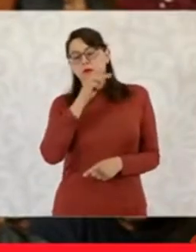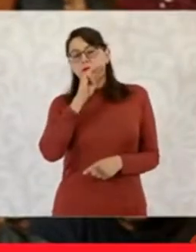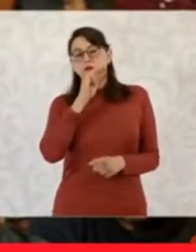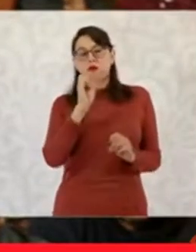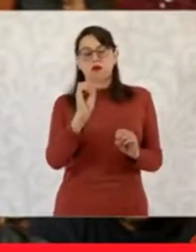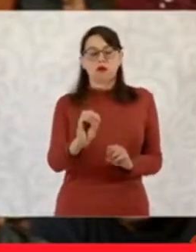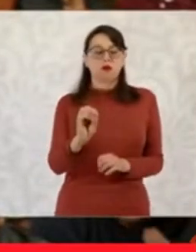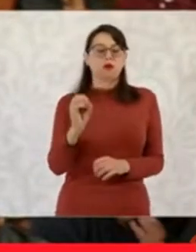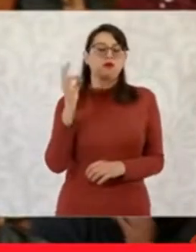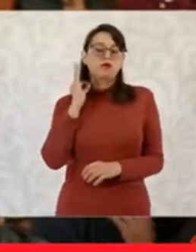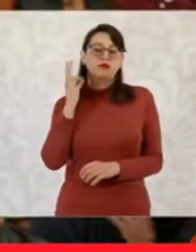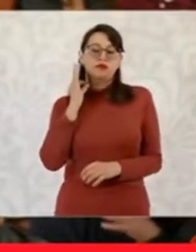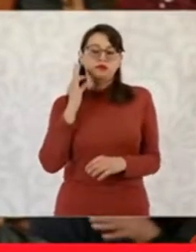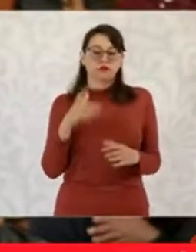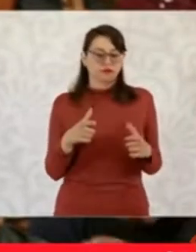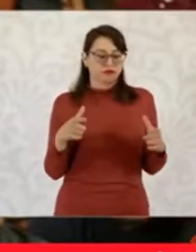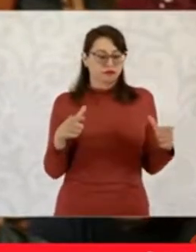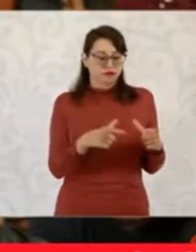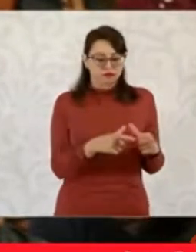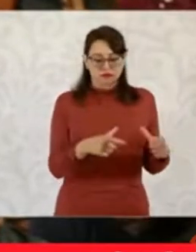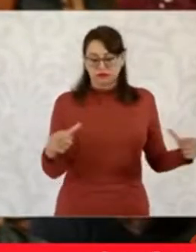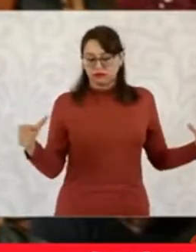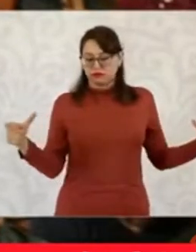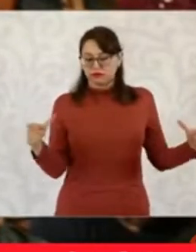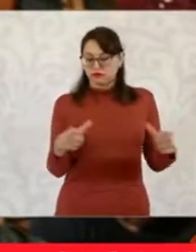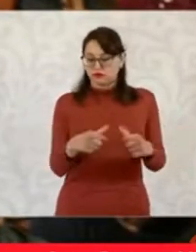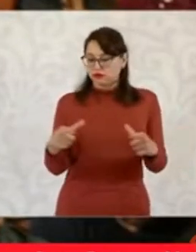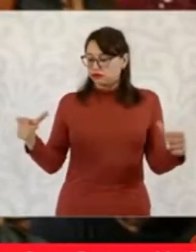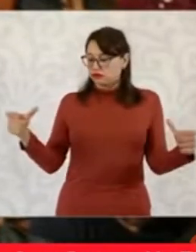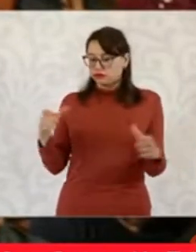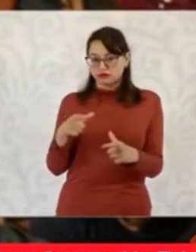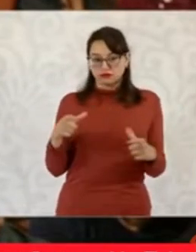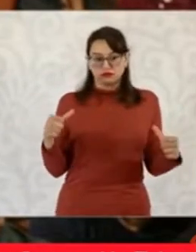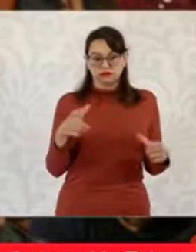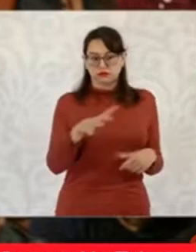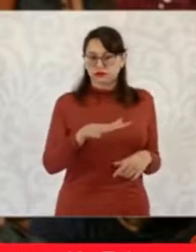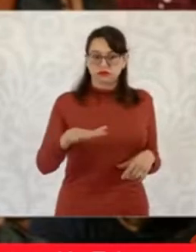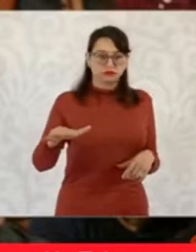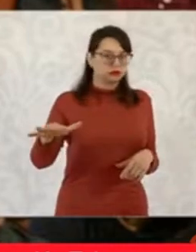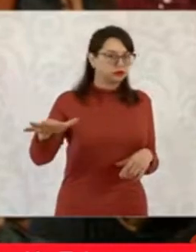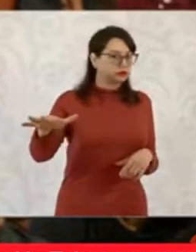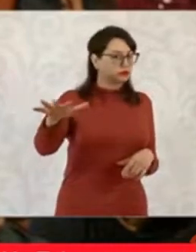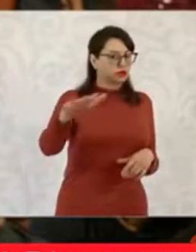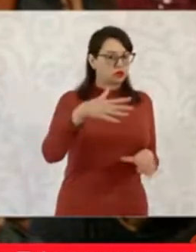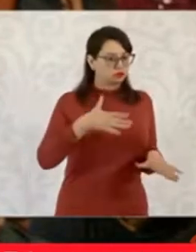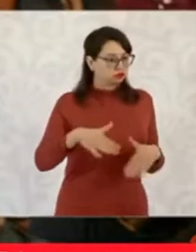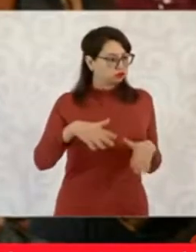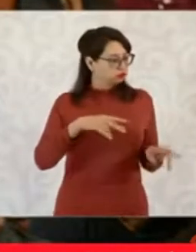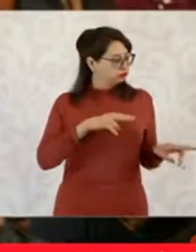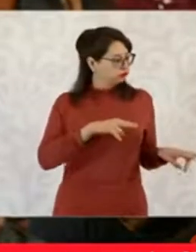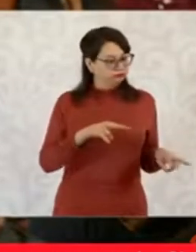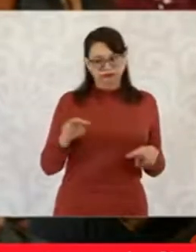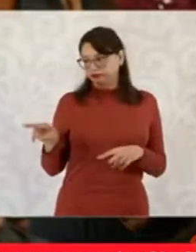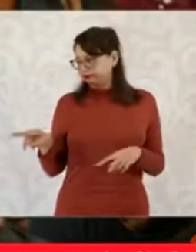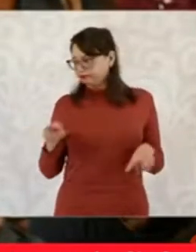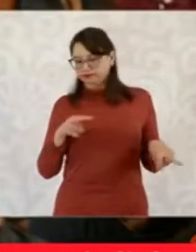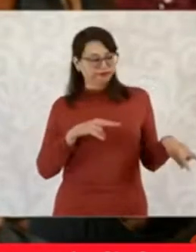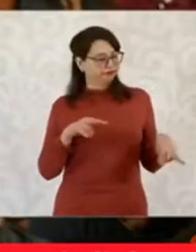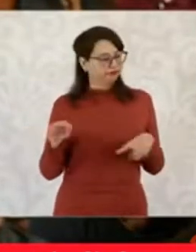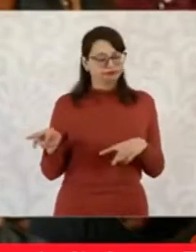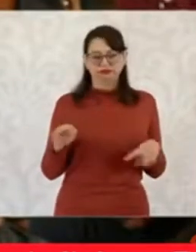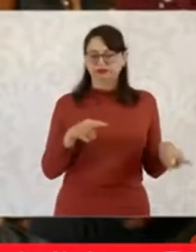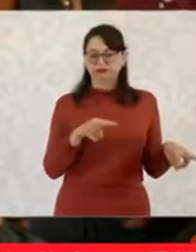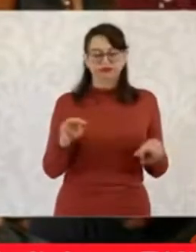hay diferentes tamaños de hoyos en todo ese tramo caminando, tanto del lado derecho como del lado